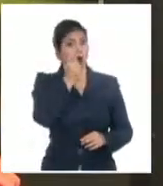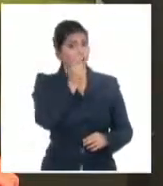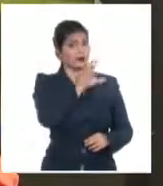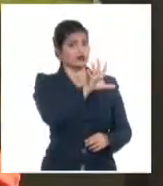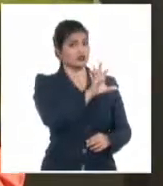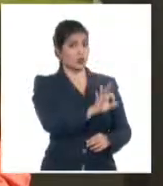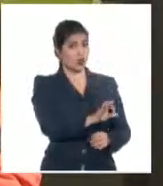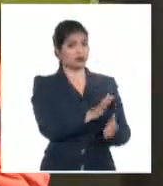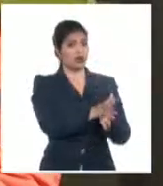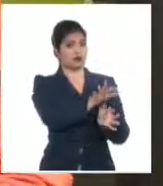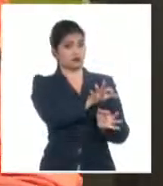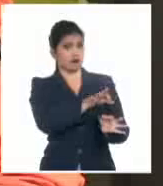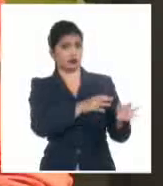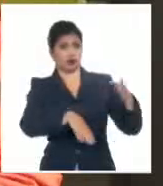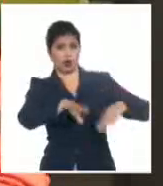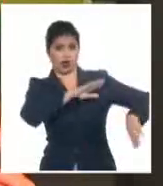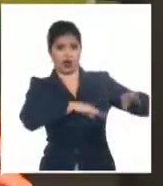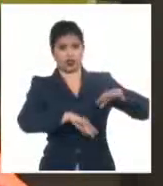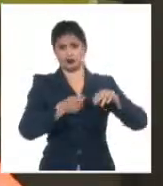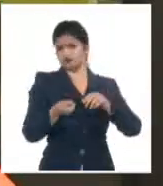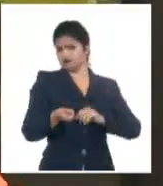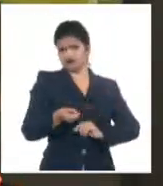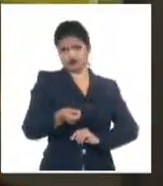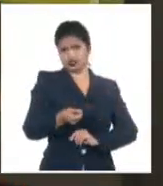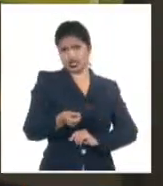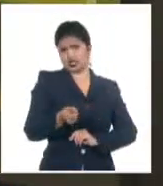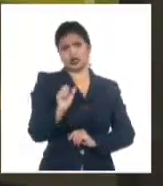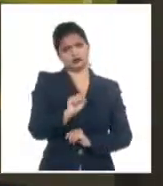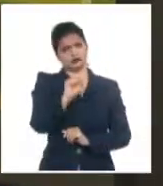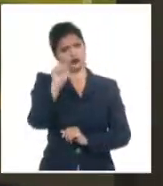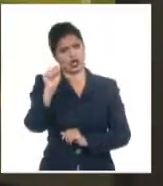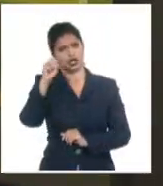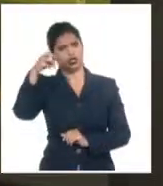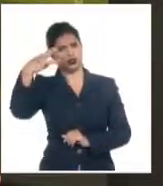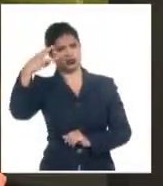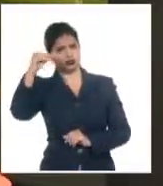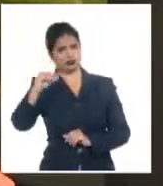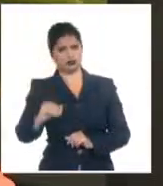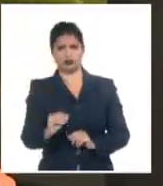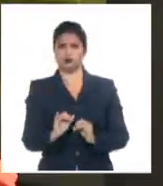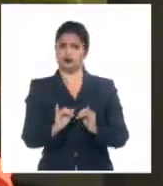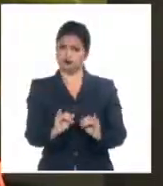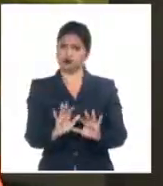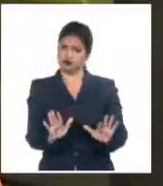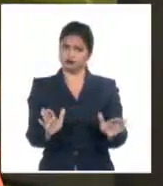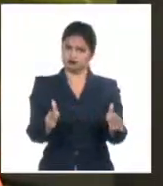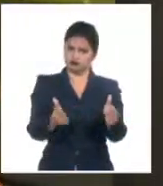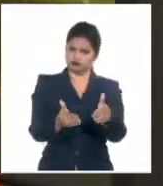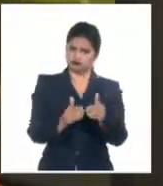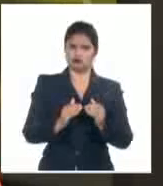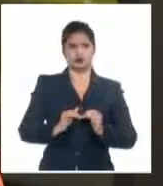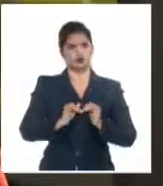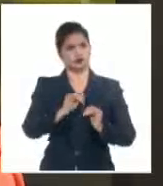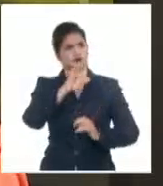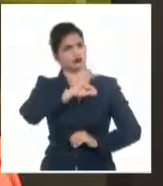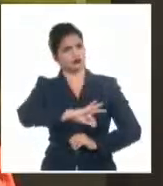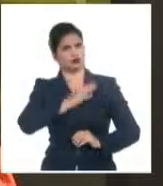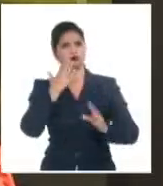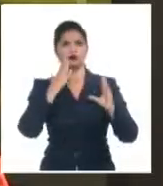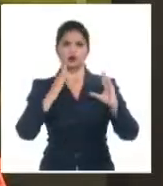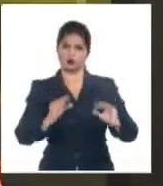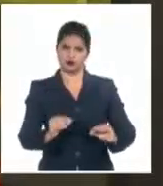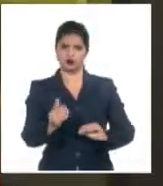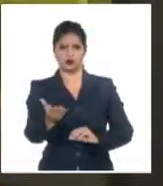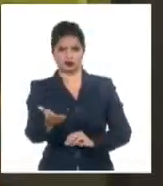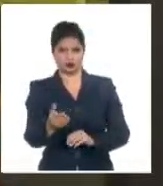y estuvo muy cerca de subir al podio de premiaciones. Es el contacto que teníamos, Gotay, desde Santiago de Chile. Te devuelvo la señal a